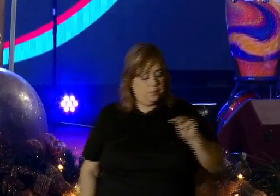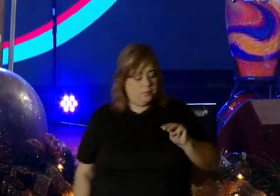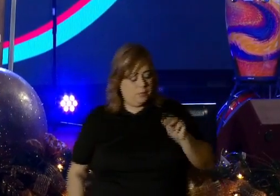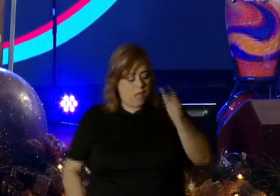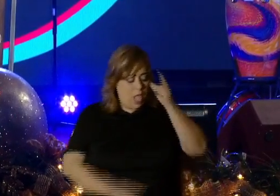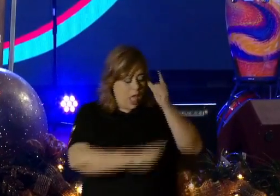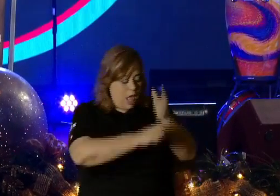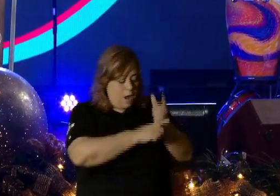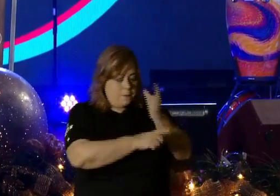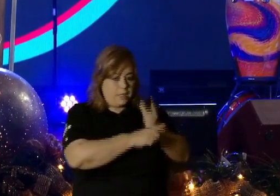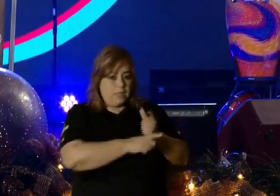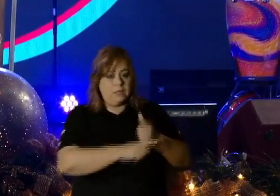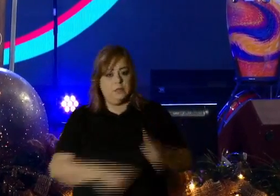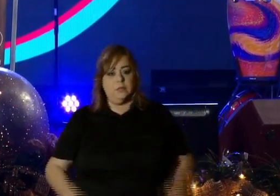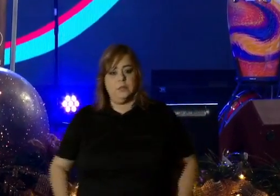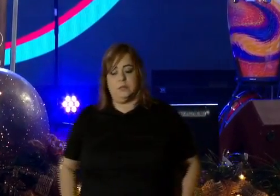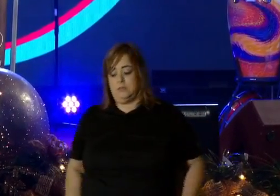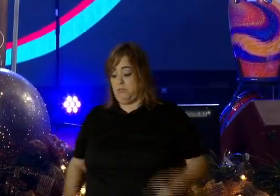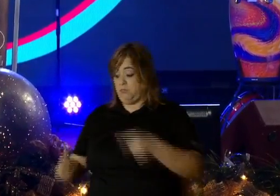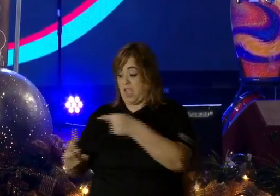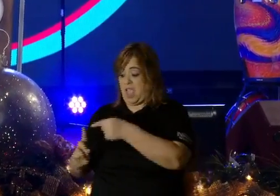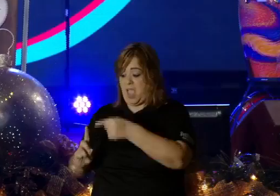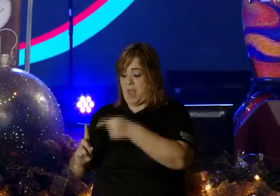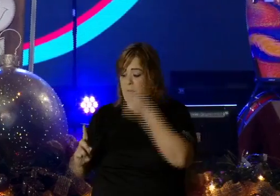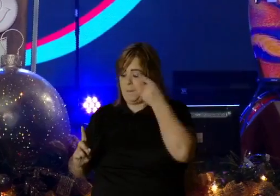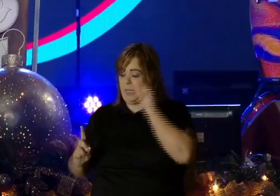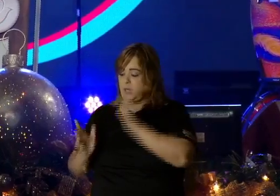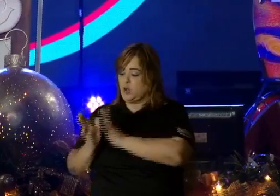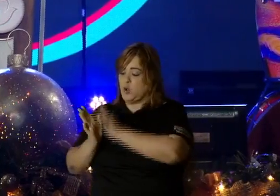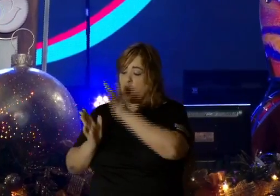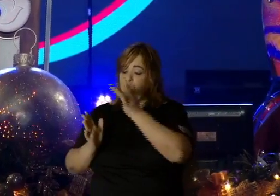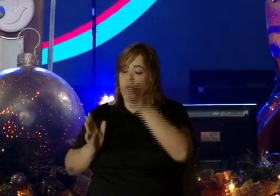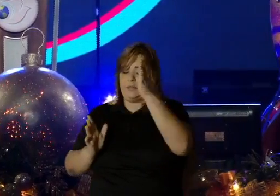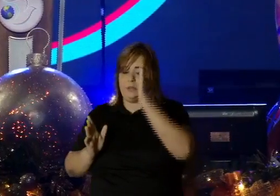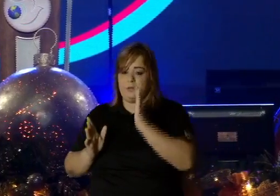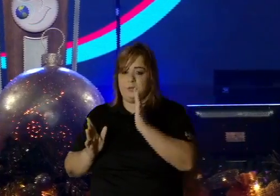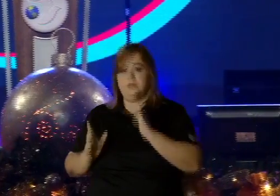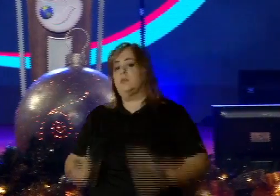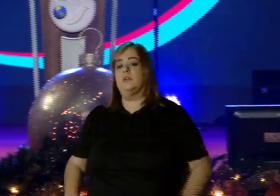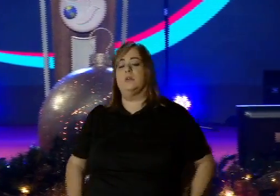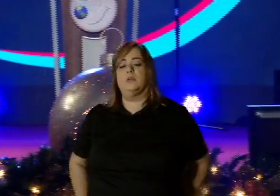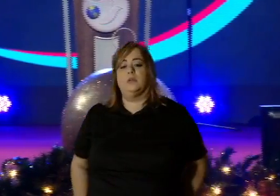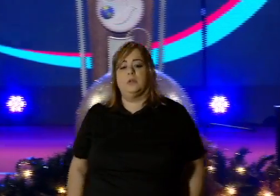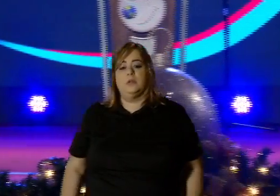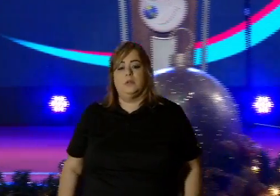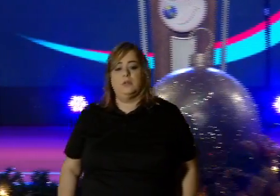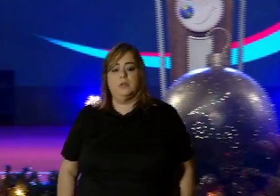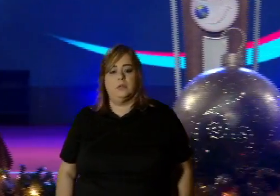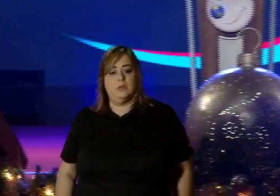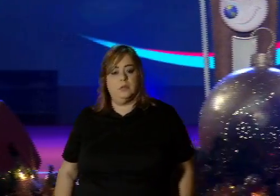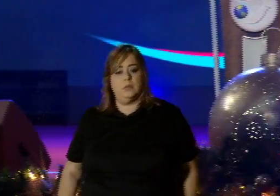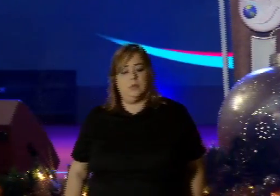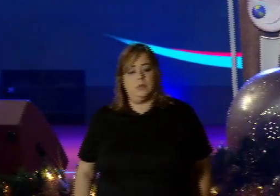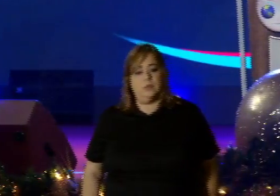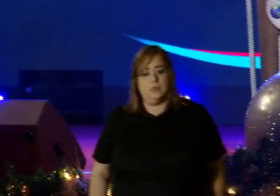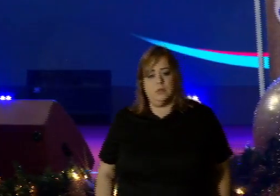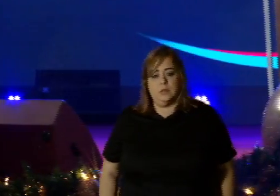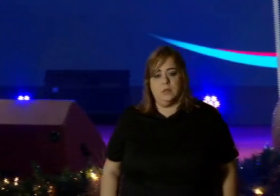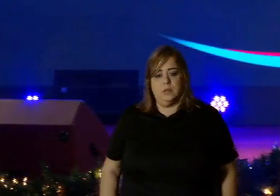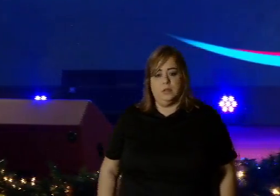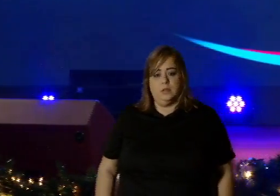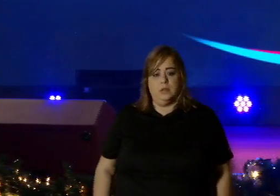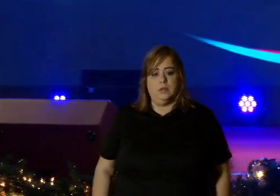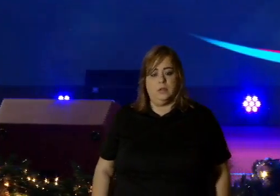tragedia para él glorificarse. ¿Cómo lo entendemos? Cuando nos han enseñado, alguna gente son tan radicales en su